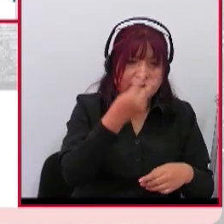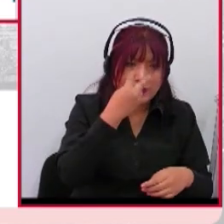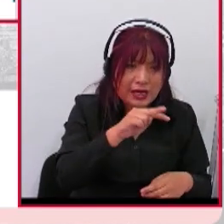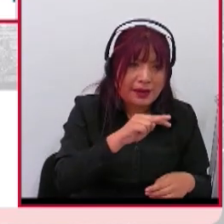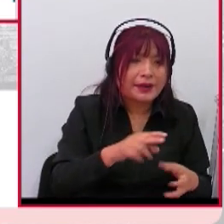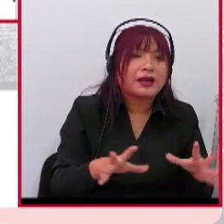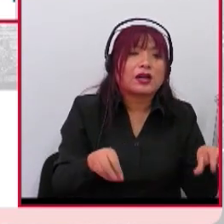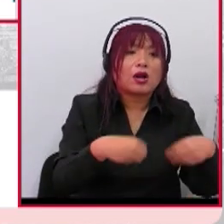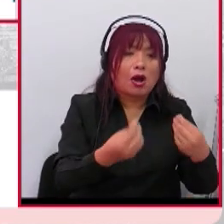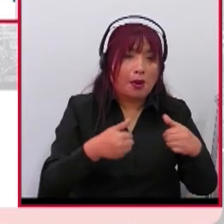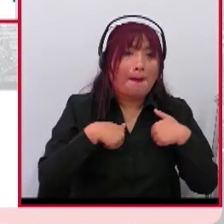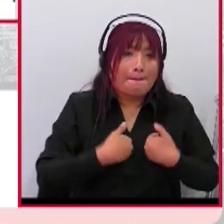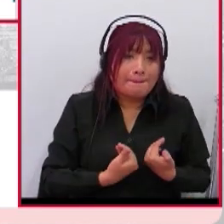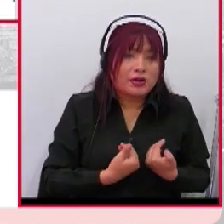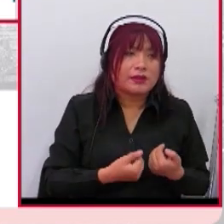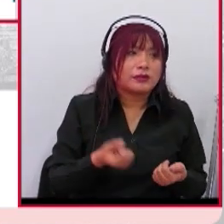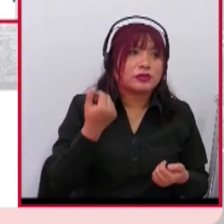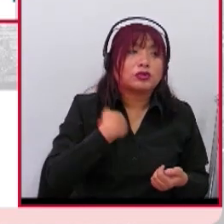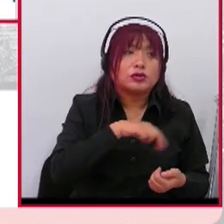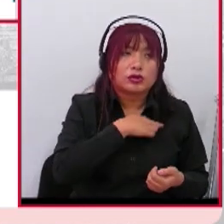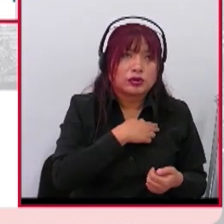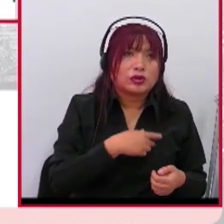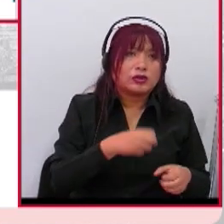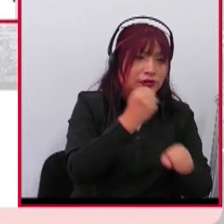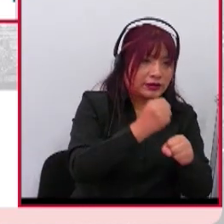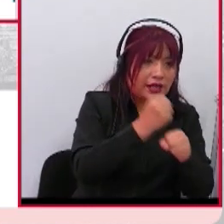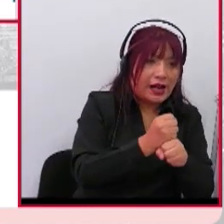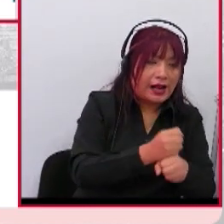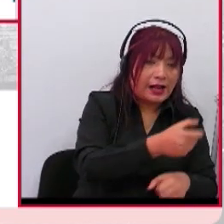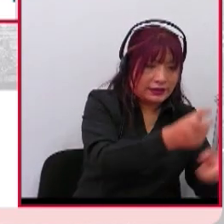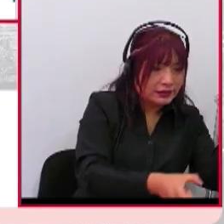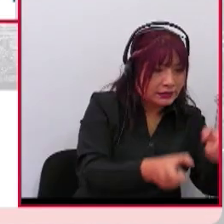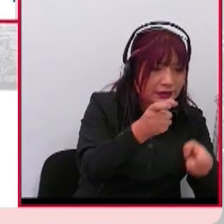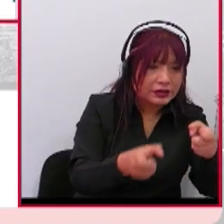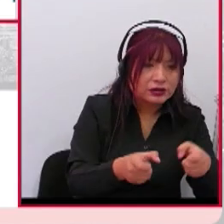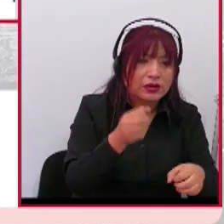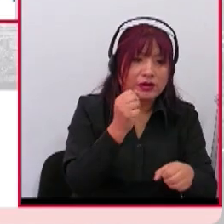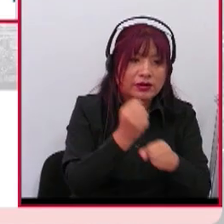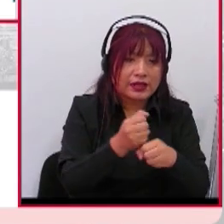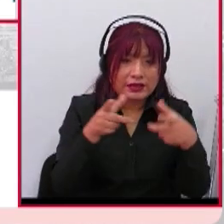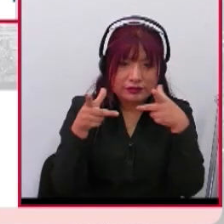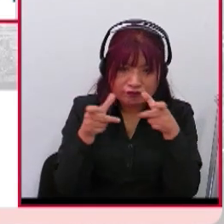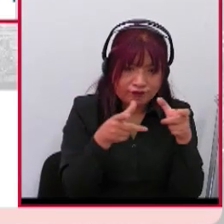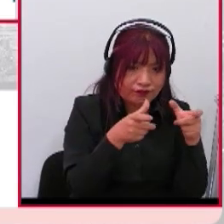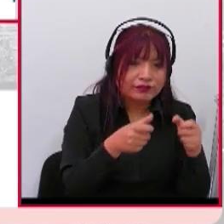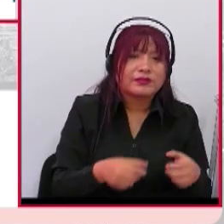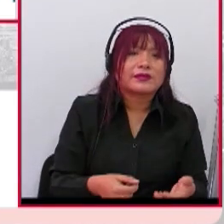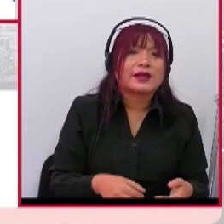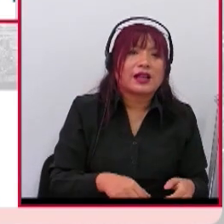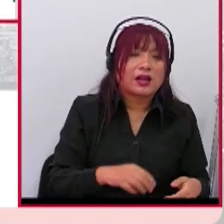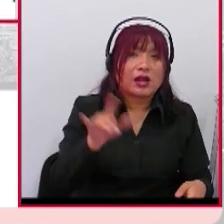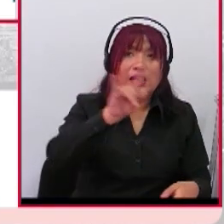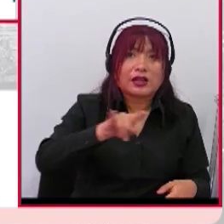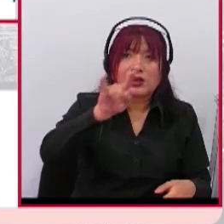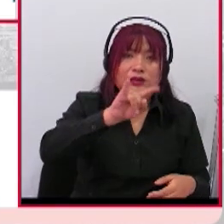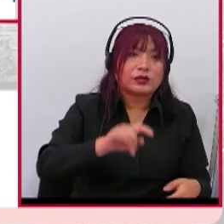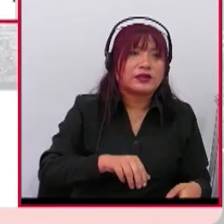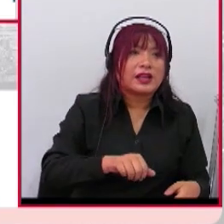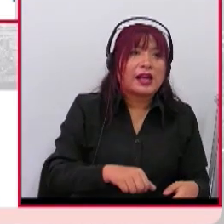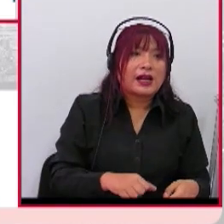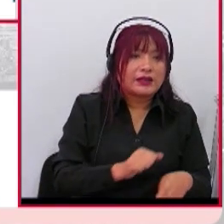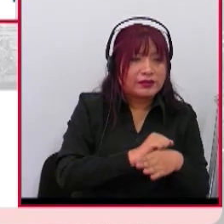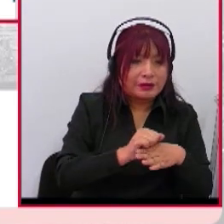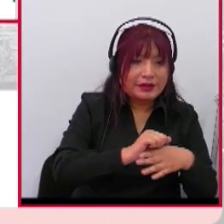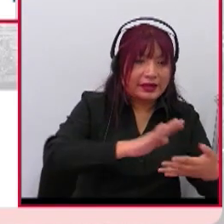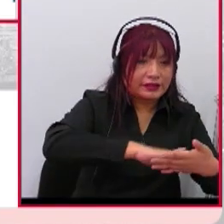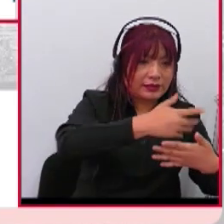de los coordinadores de la sala de control, de los supervisores, ¿no? Entonces, ¿qué también te ayudó el gemelo digital, no?